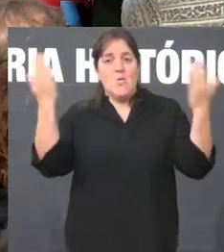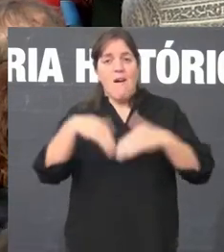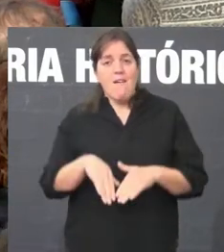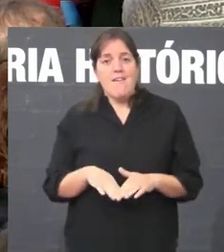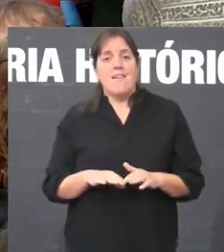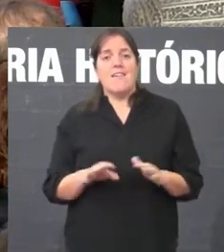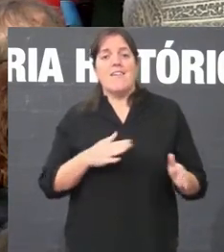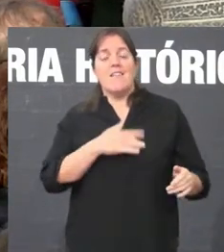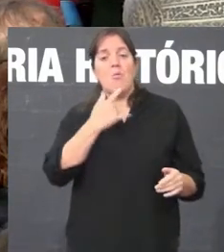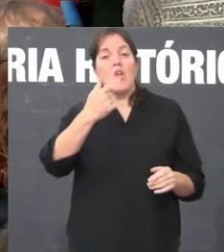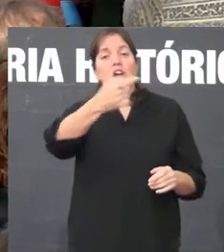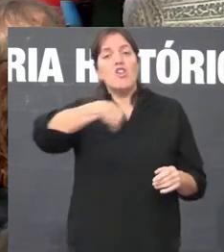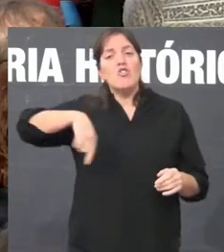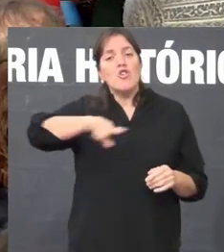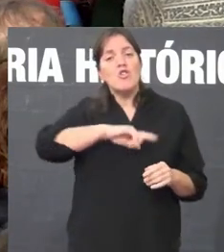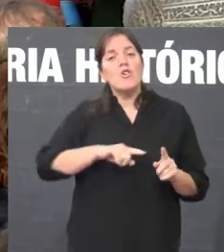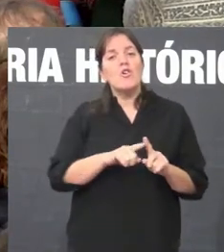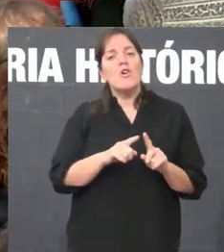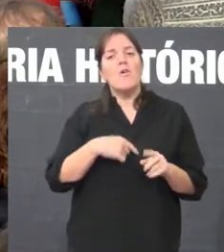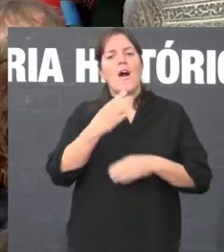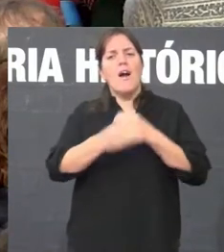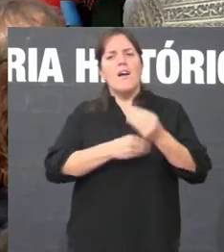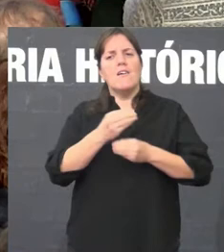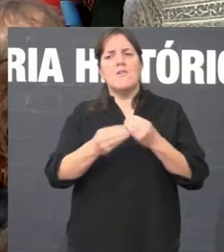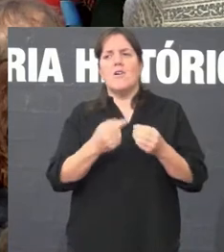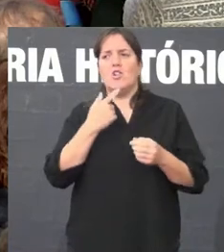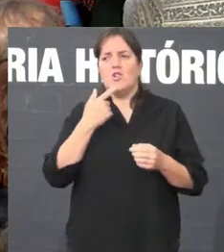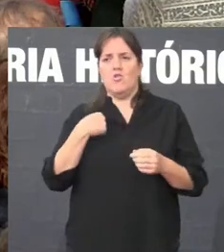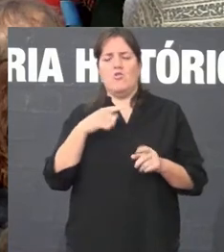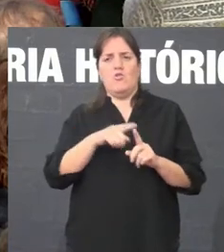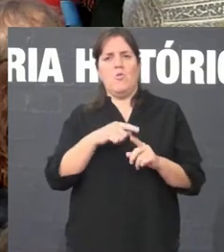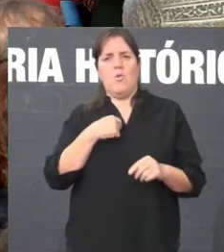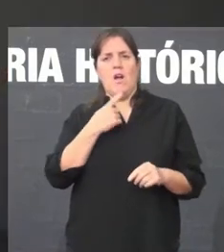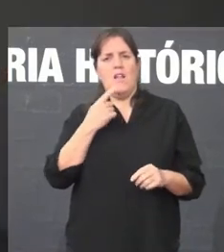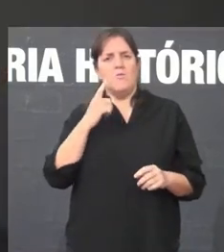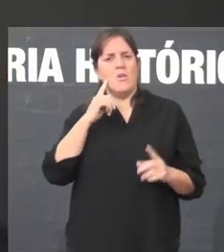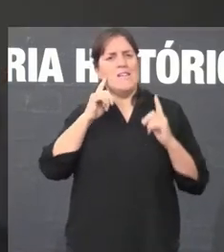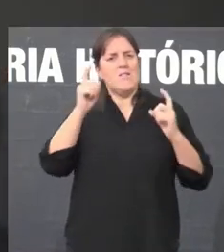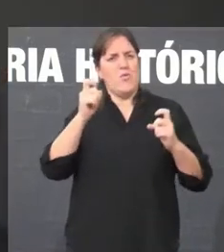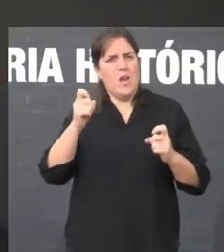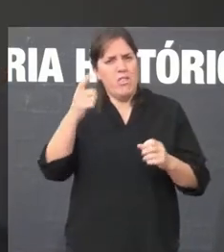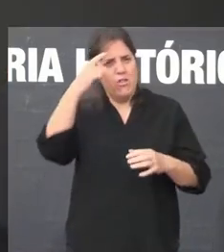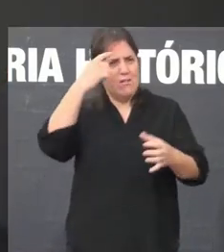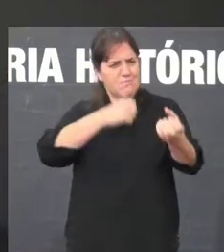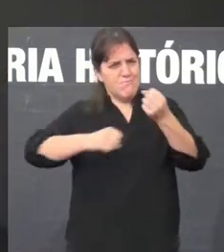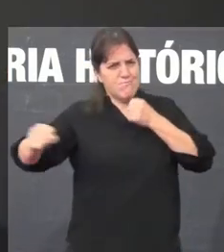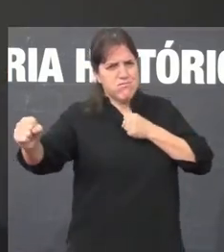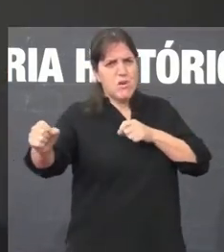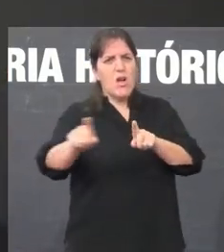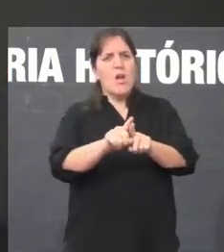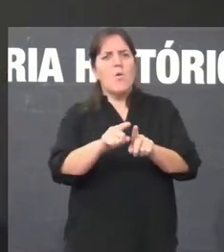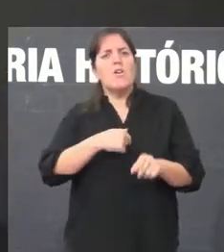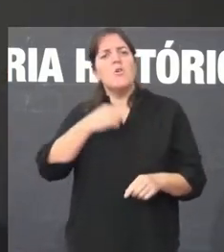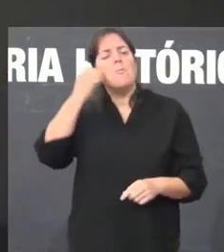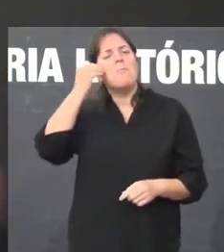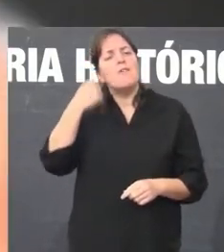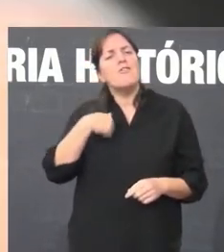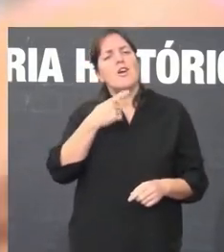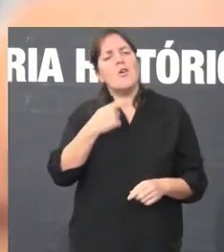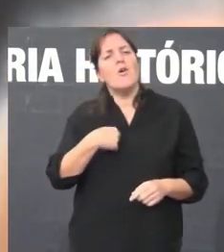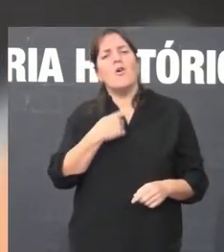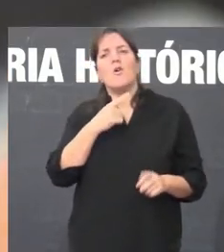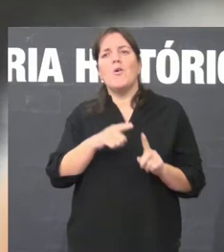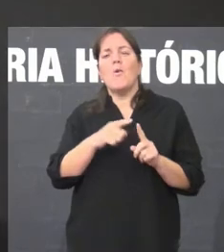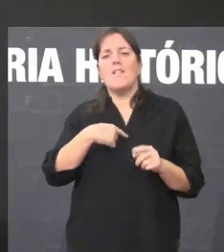nosotros, yo creo que todos nosotros hacemos un esfuerzo por ponernos en su pellejo. Yo creo que tengo bastante